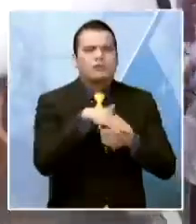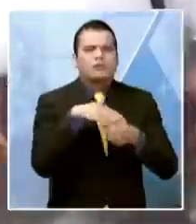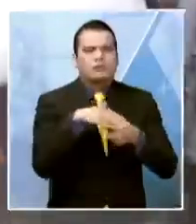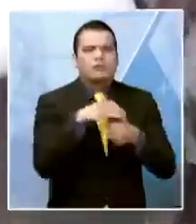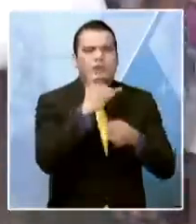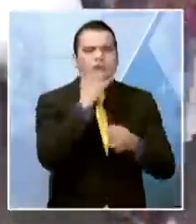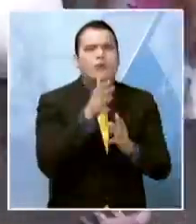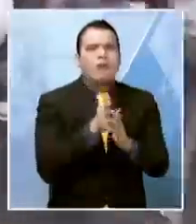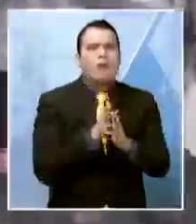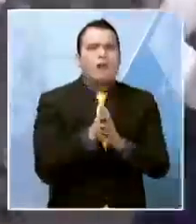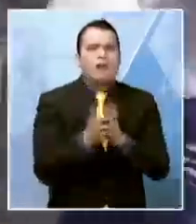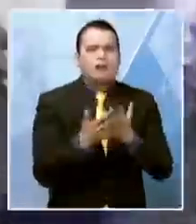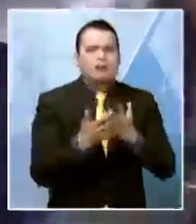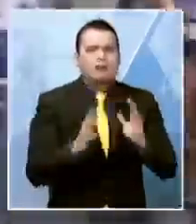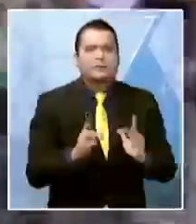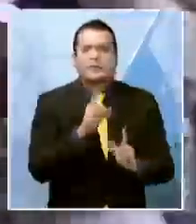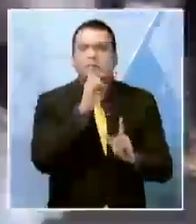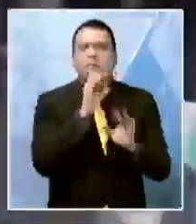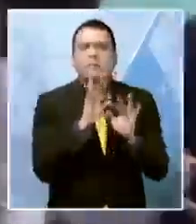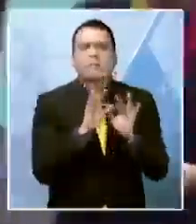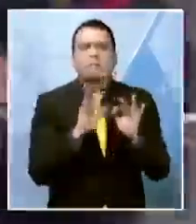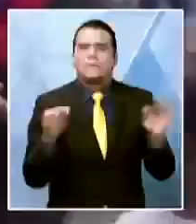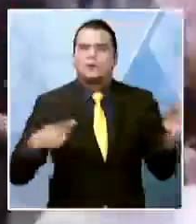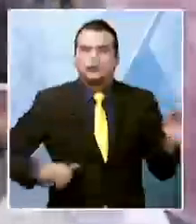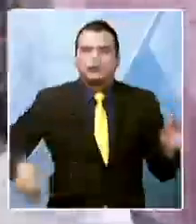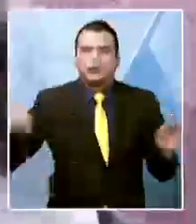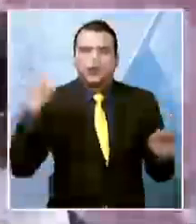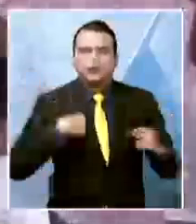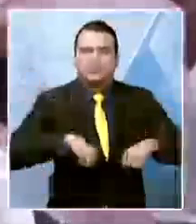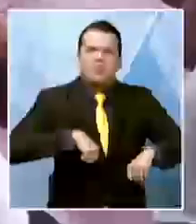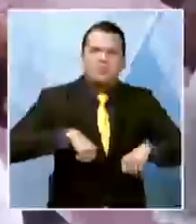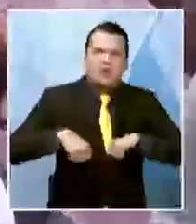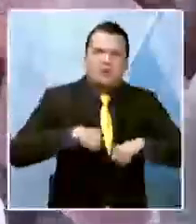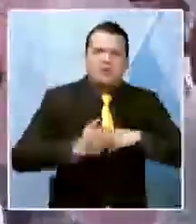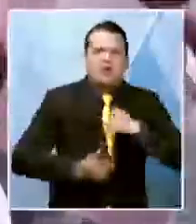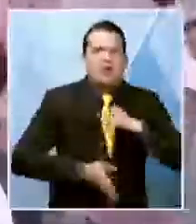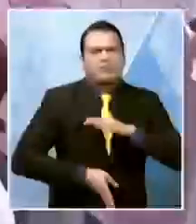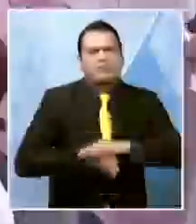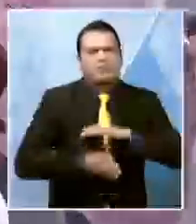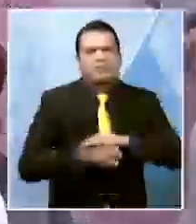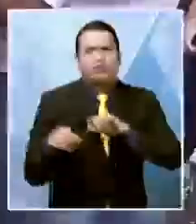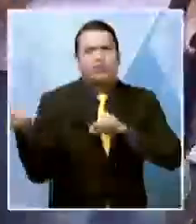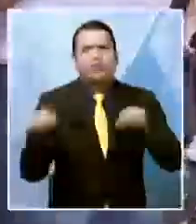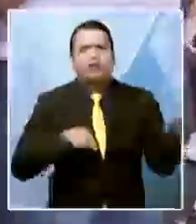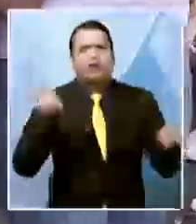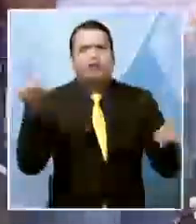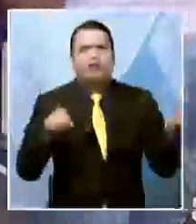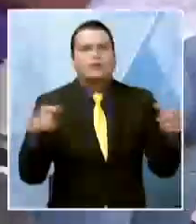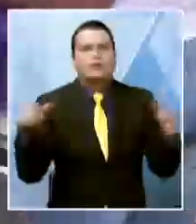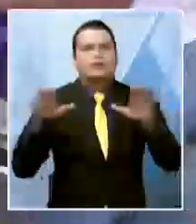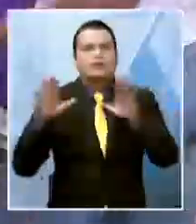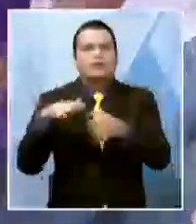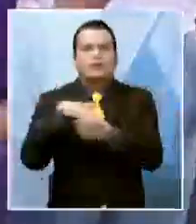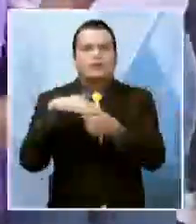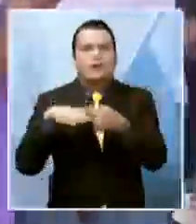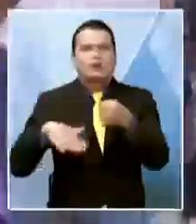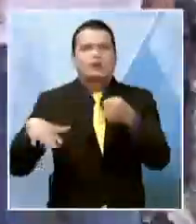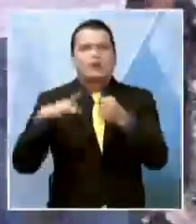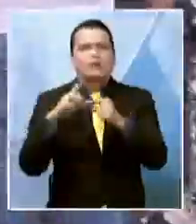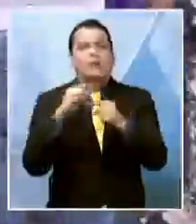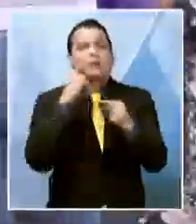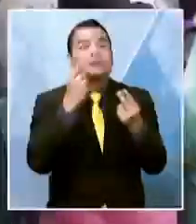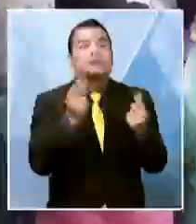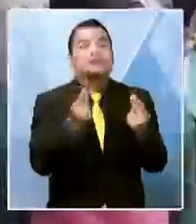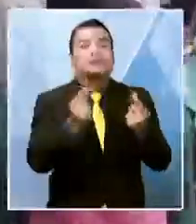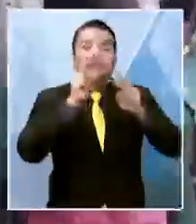proceso. Ni un minuto de silencio es la consigna de los familiares, amigos y de todos los que llegaron desde Llano Verde a exigirle a la Fiscalía